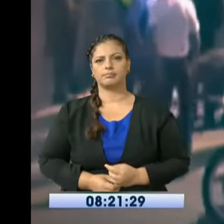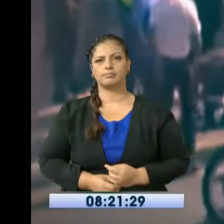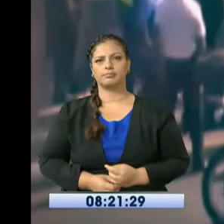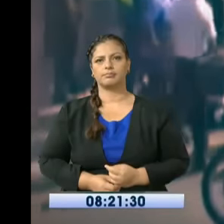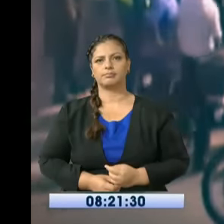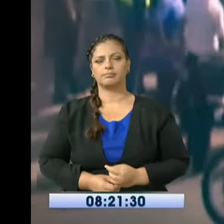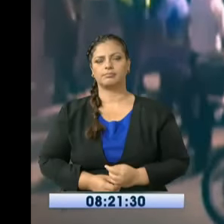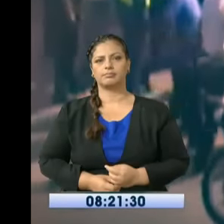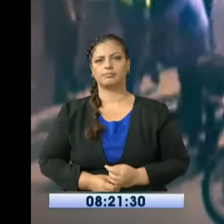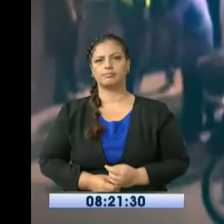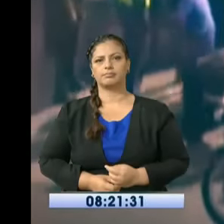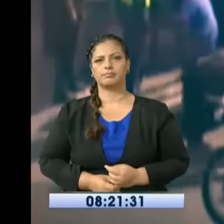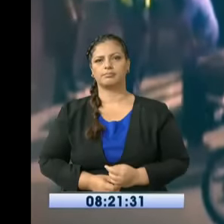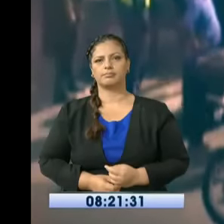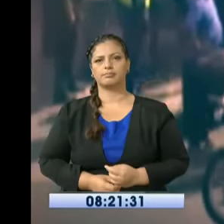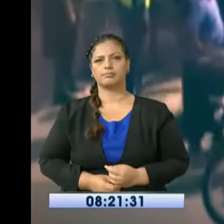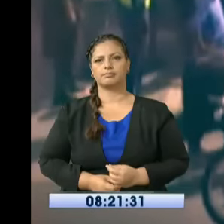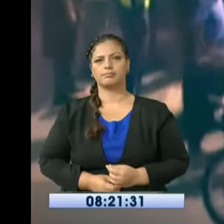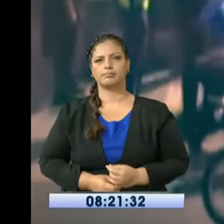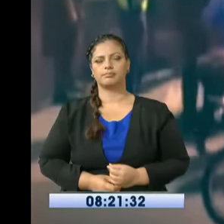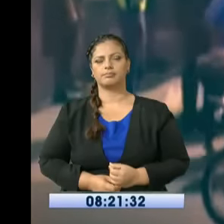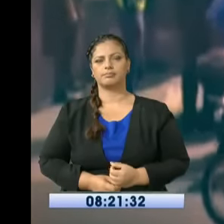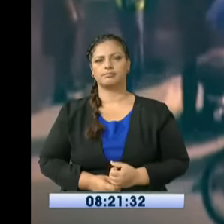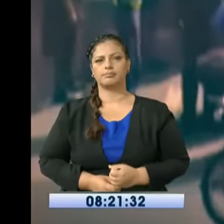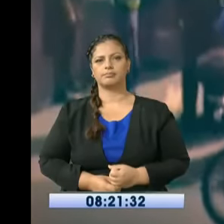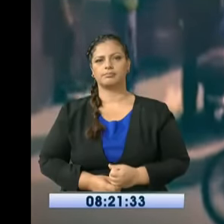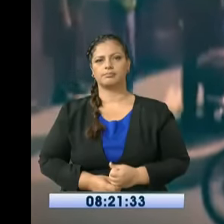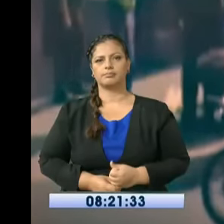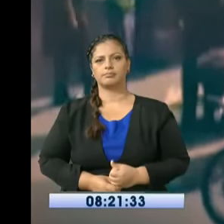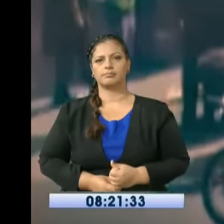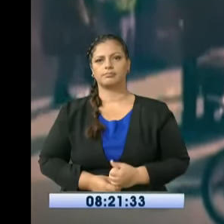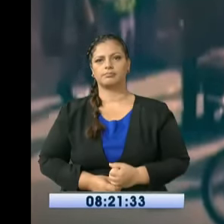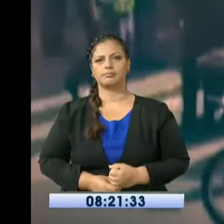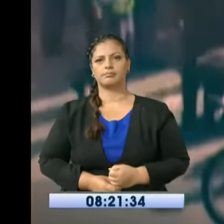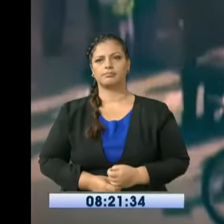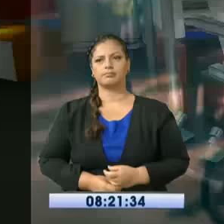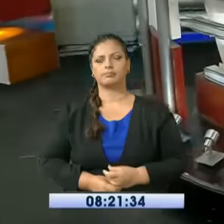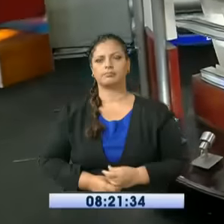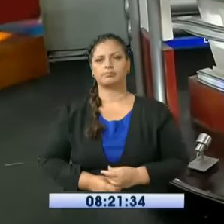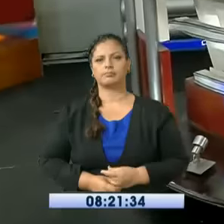En la zona, informó Julio César Saona.